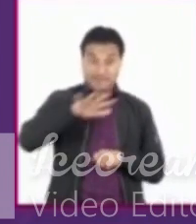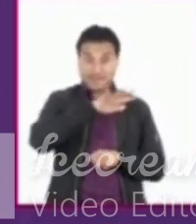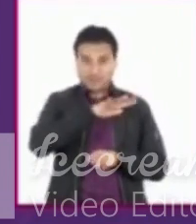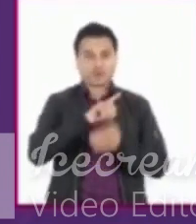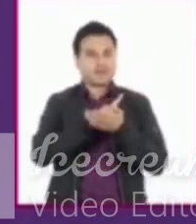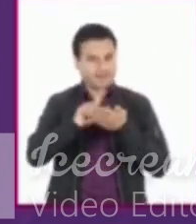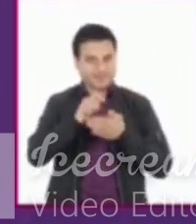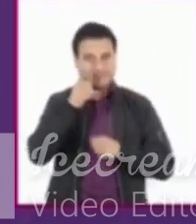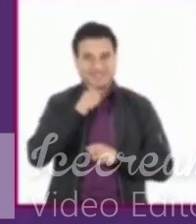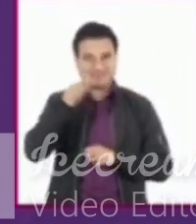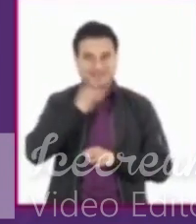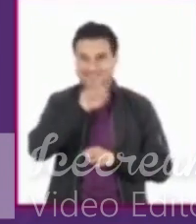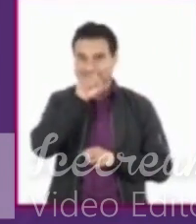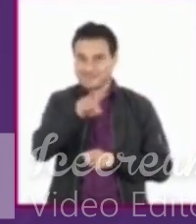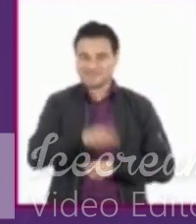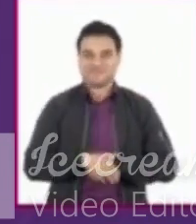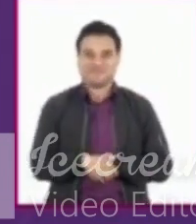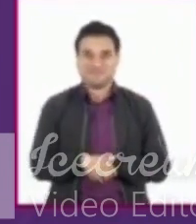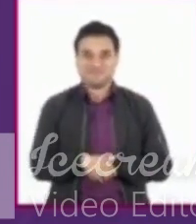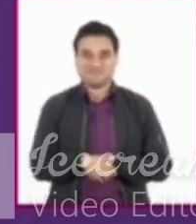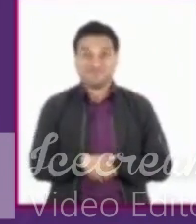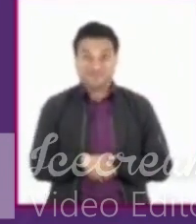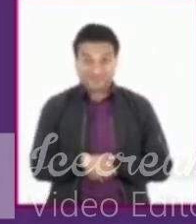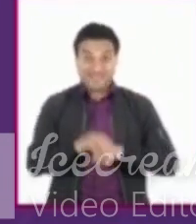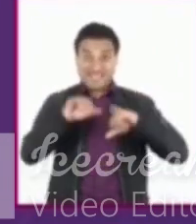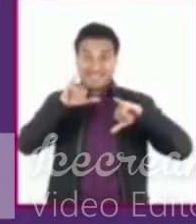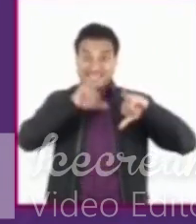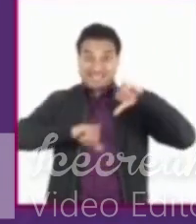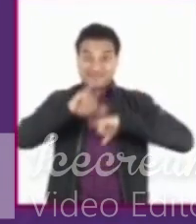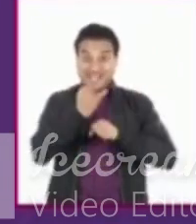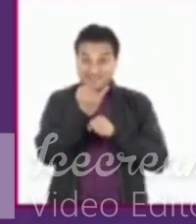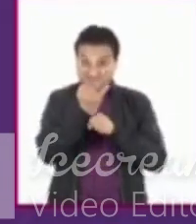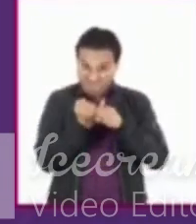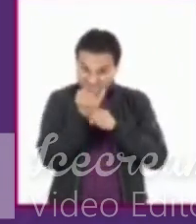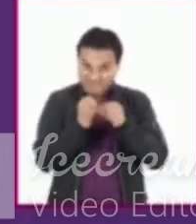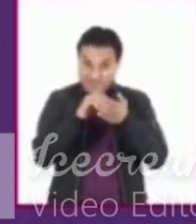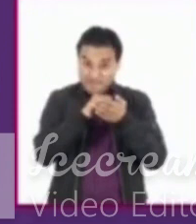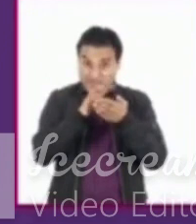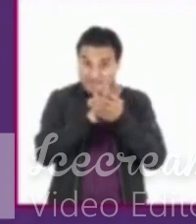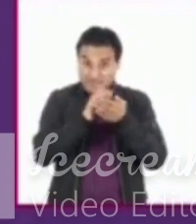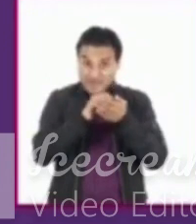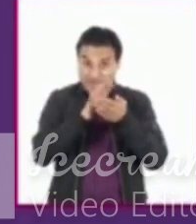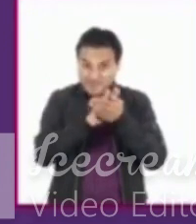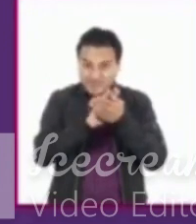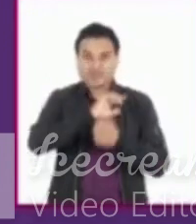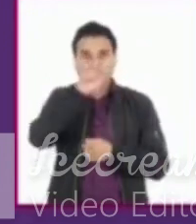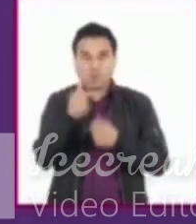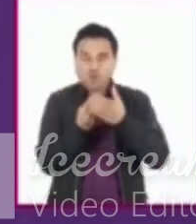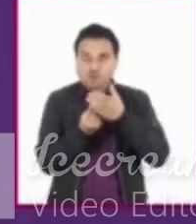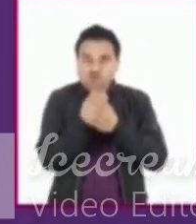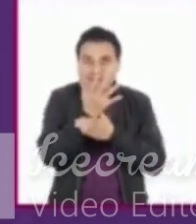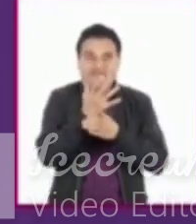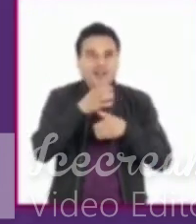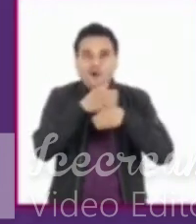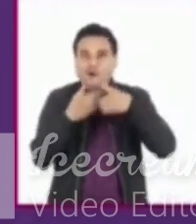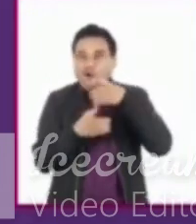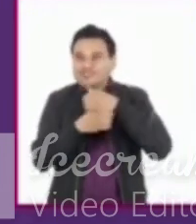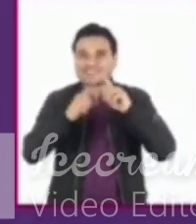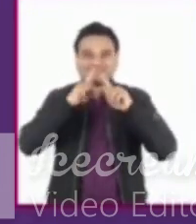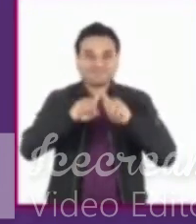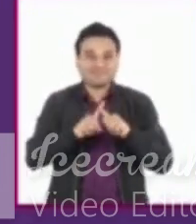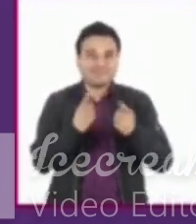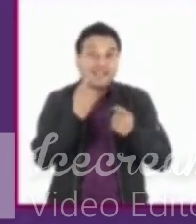desenvuelve. Gracias al conocimiento químico, contamos con productos de limpieza, como